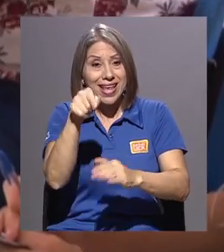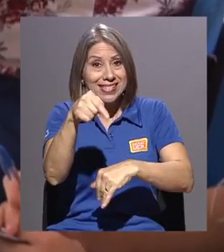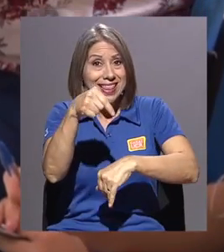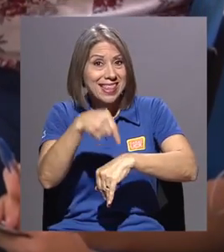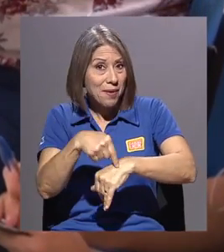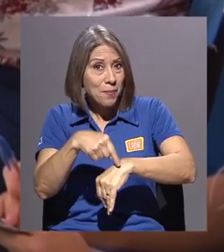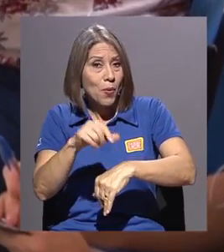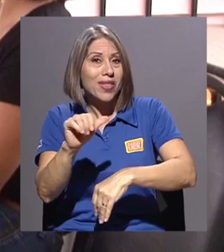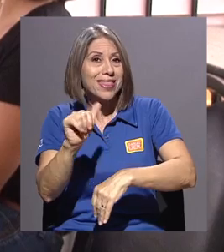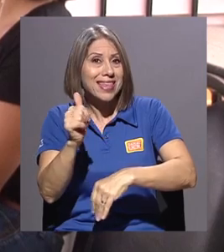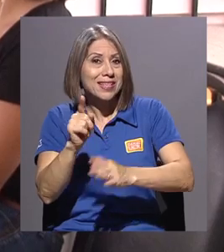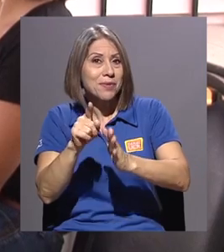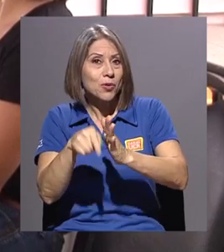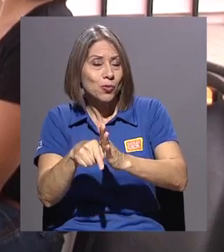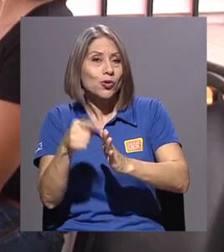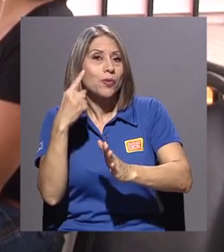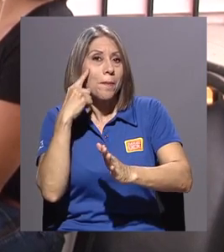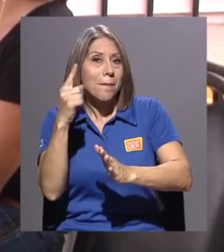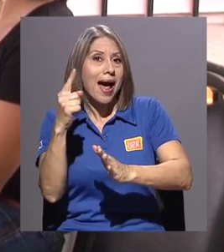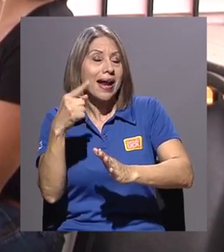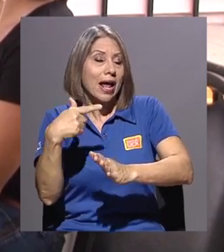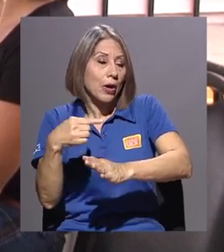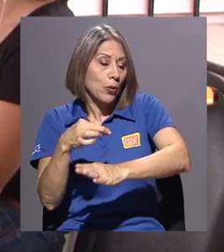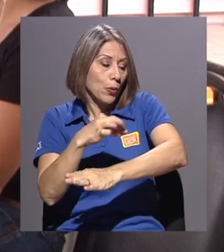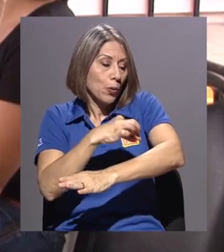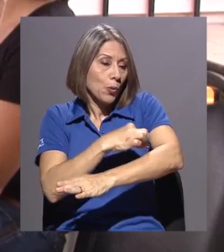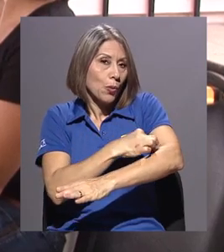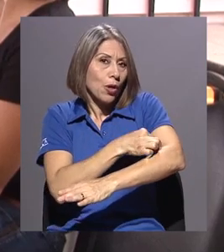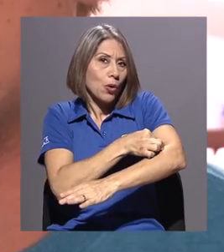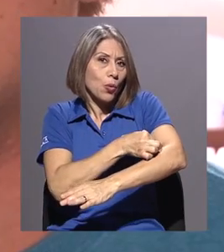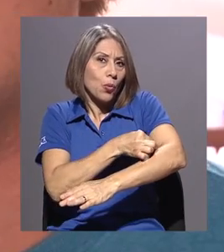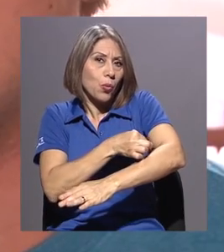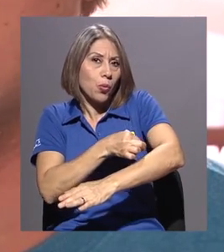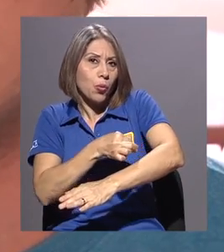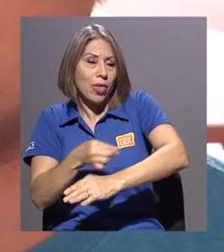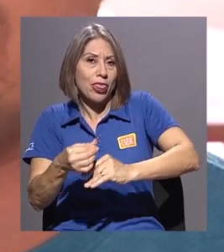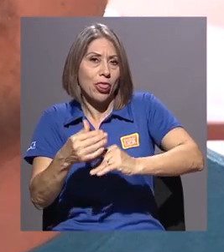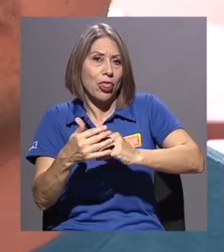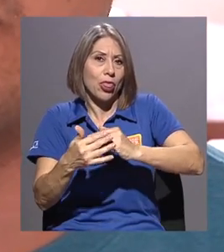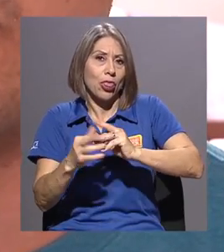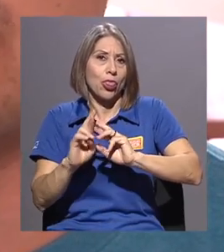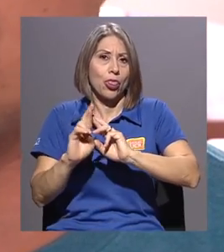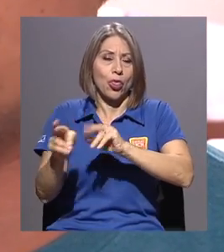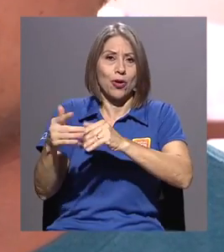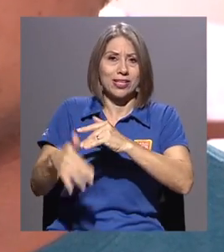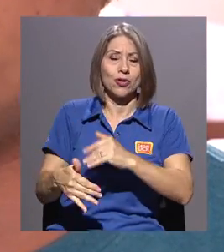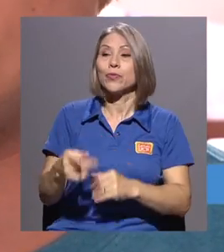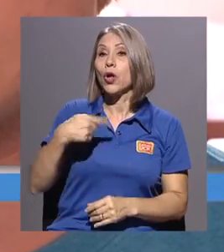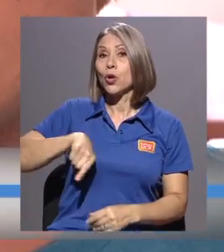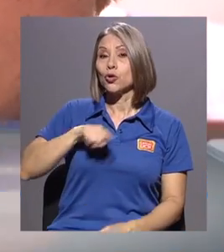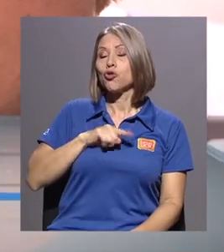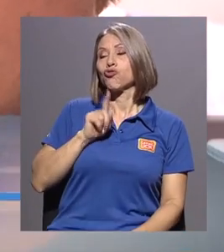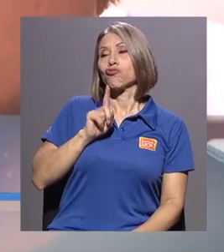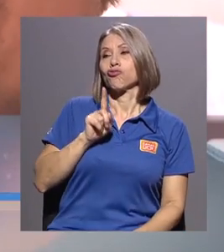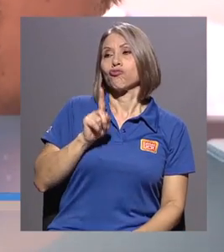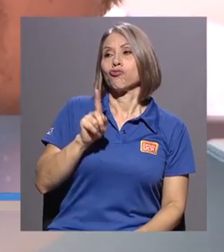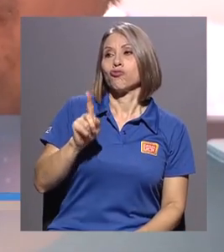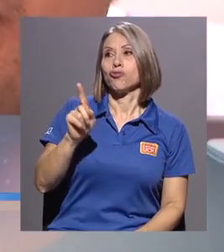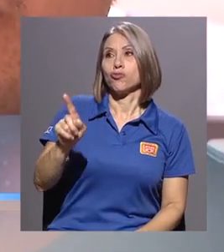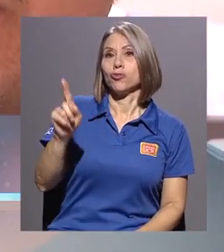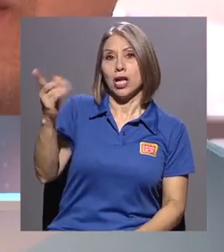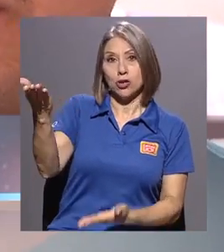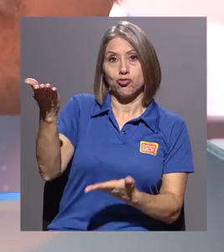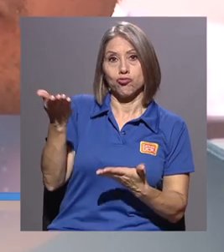10 minutos son para la donación. Llegamos y nos hicieron sentarnos, nos dieron una